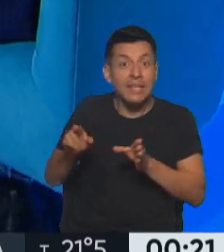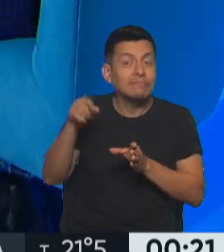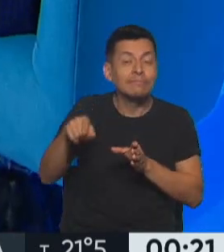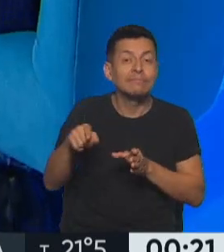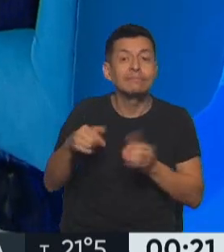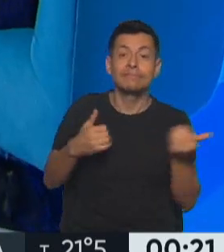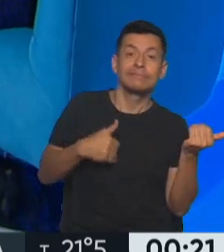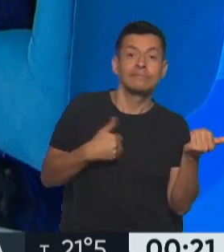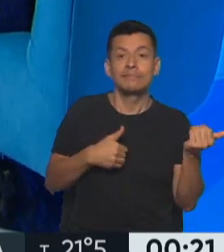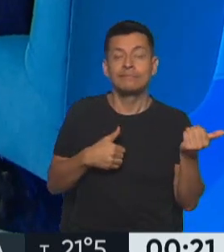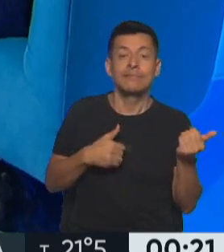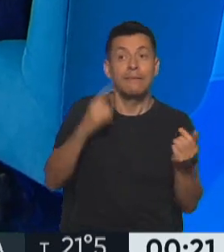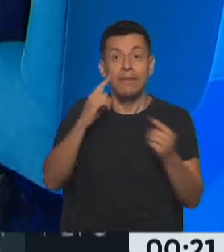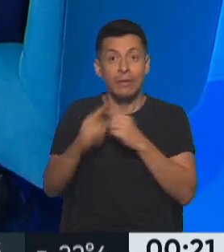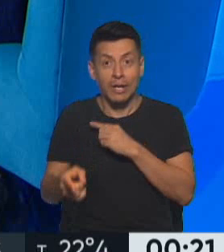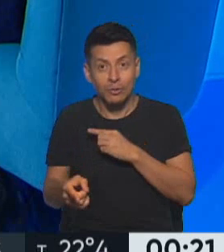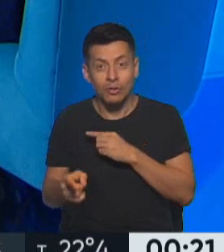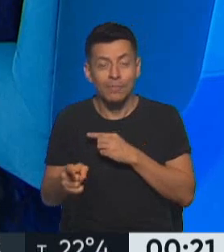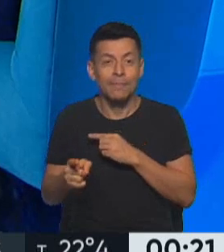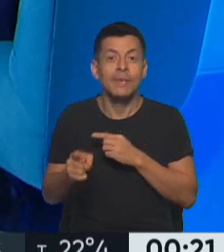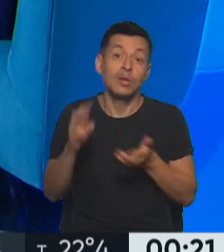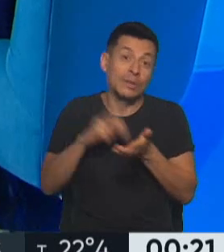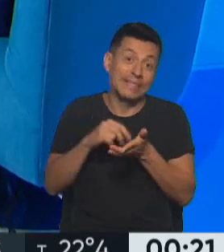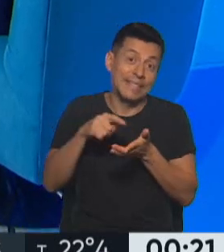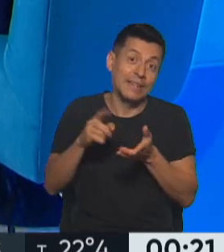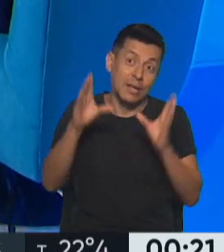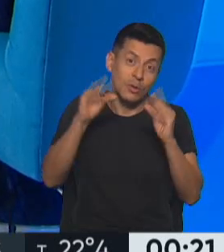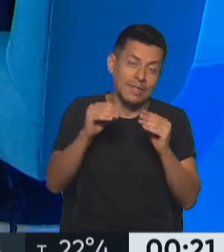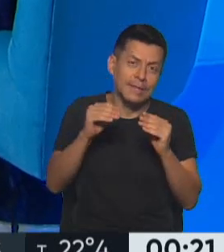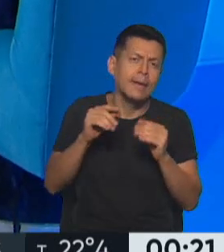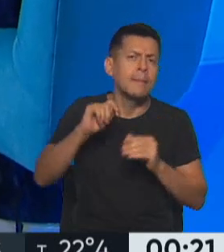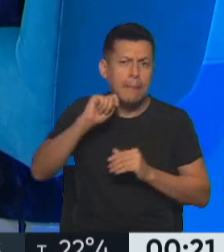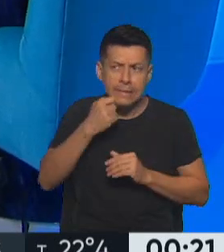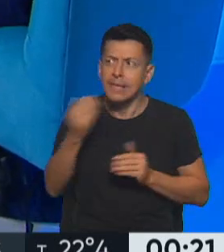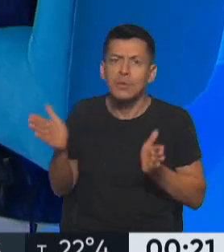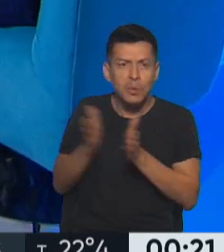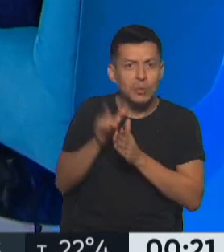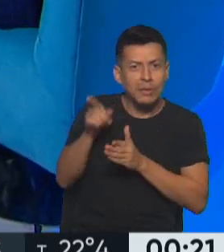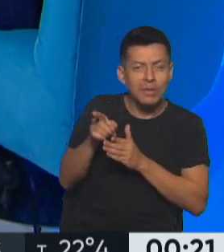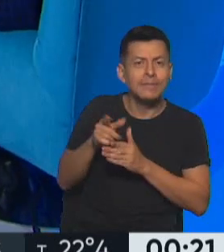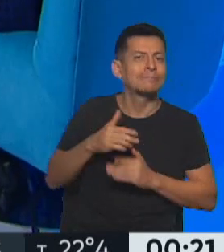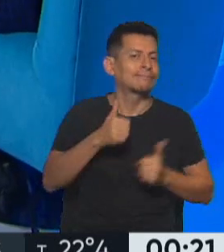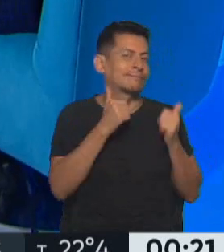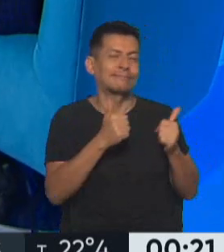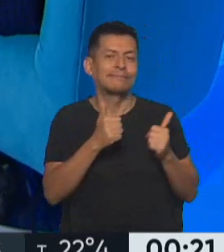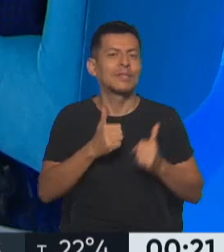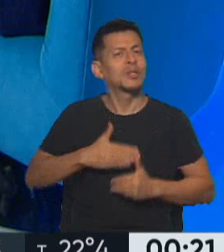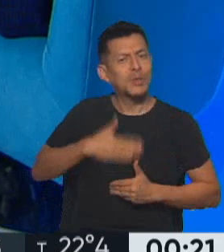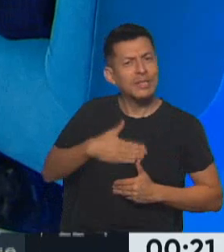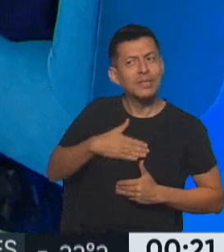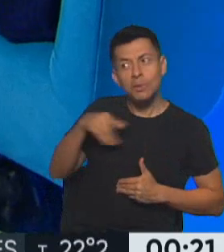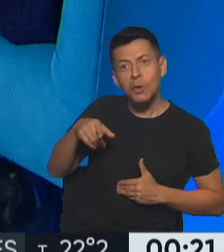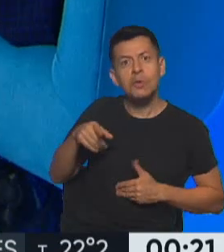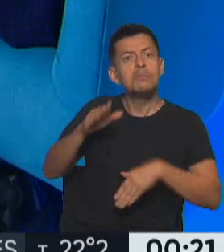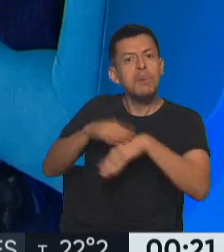fin de semana. Así, de qué bueno. Nuestro resumen de medianoche. Así que para nosotros es un placer tenerte aquí. Buenísimo, buenísimo. Y además la alegría de tenerte en el momento que estás